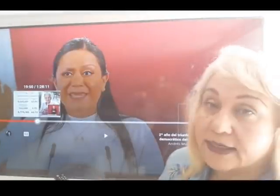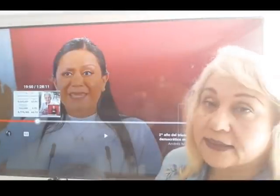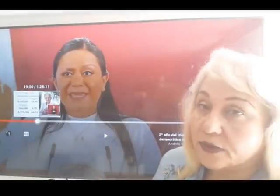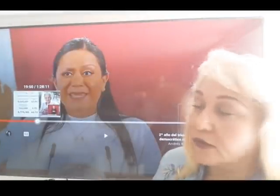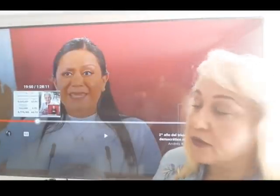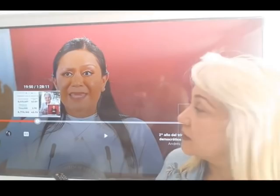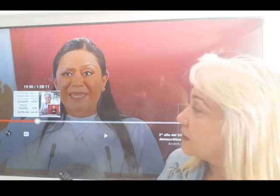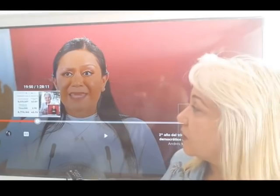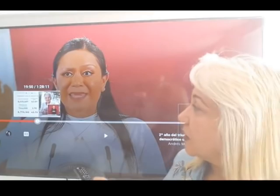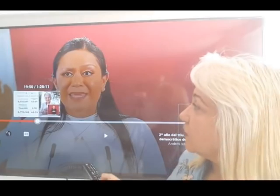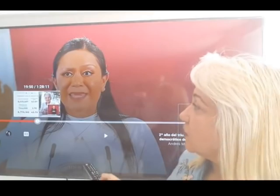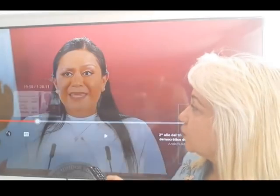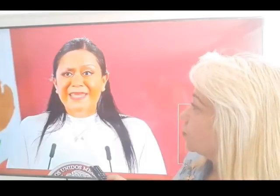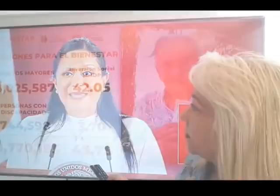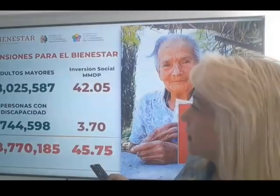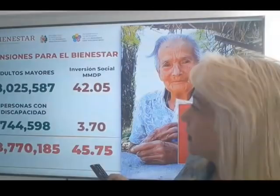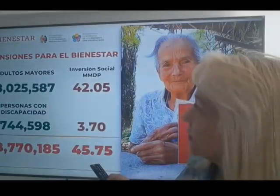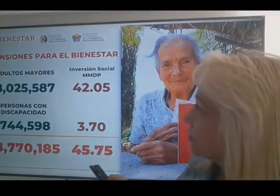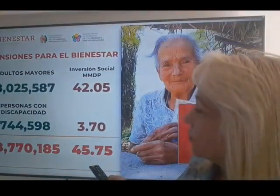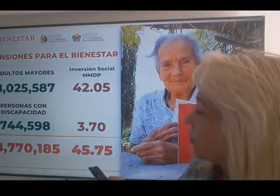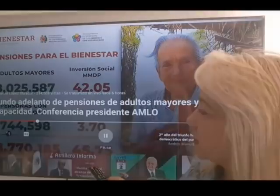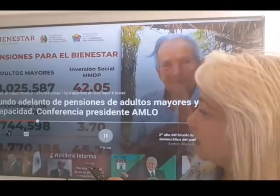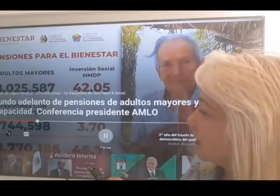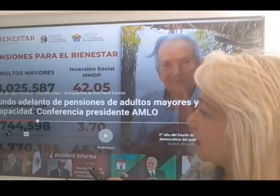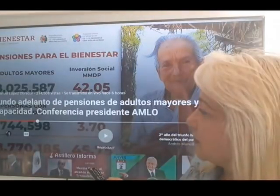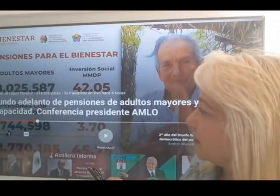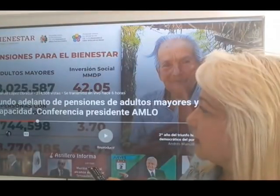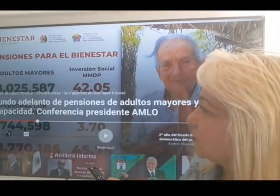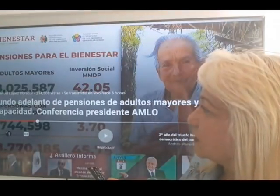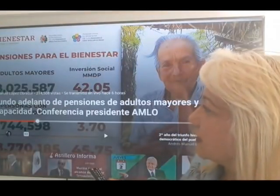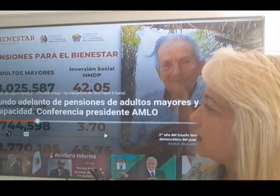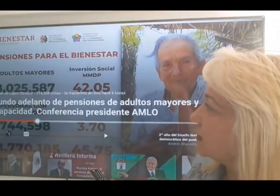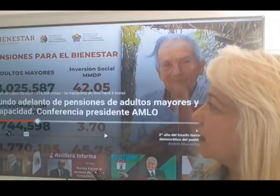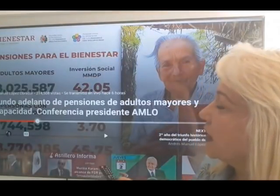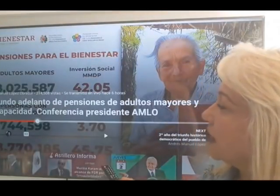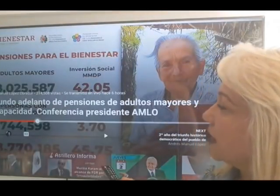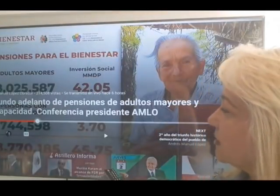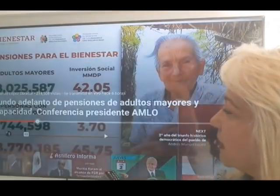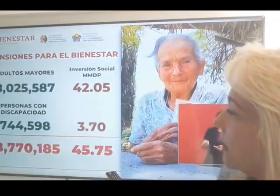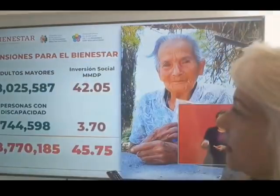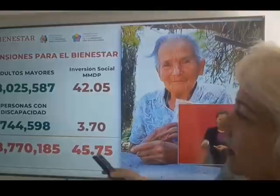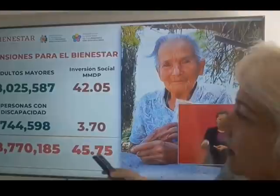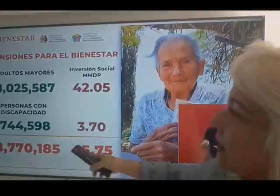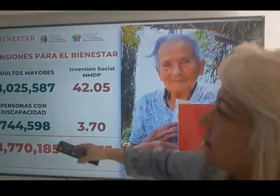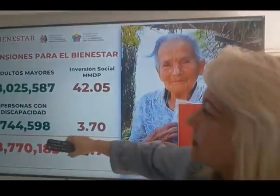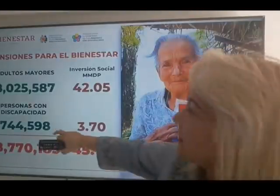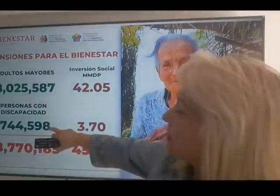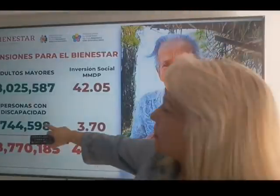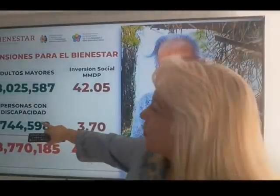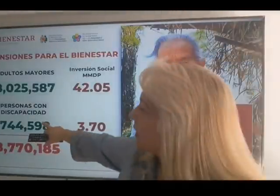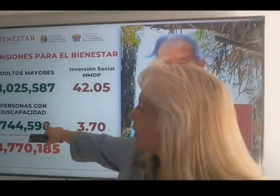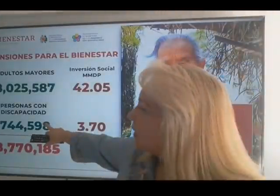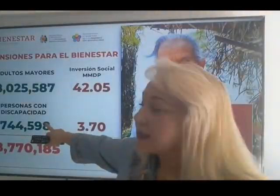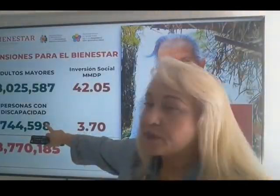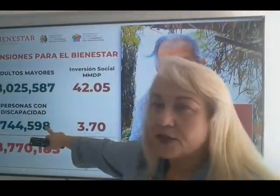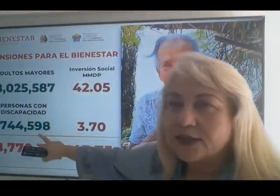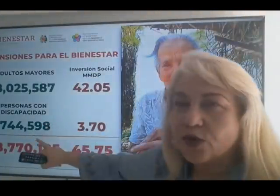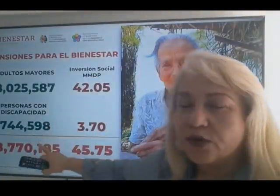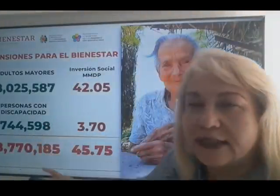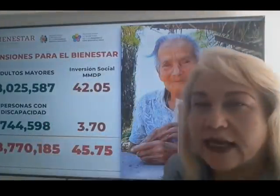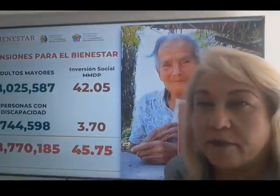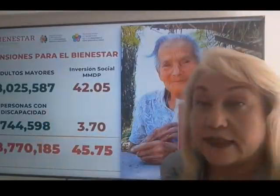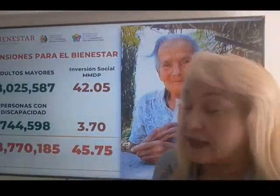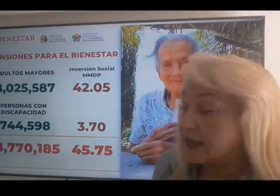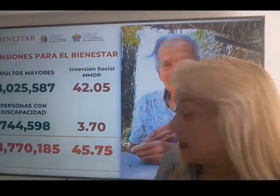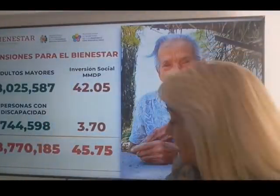porque he recibido, les digo, muchos comentarios los adultos mayores de parte de ustedes. en este sentido, en las personas